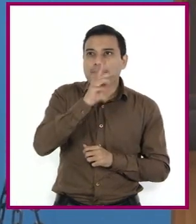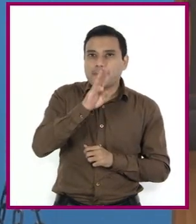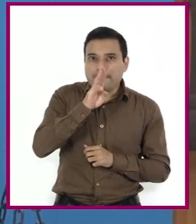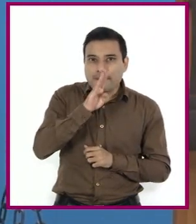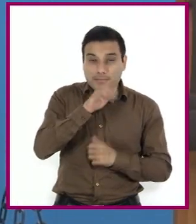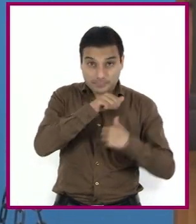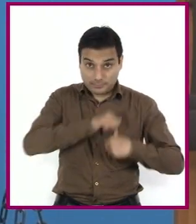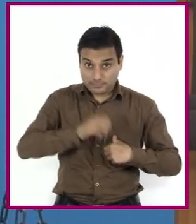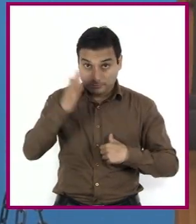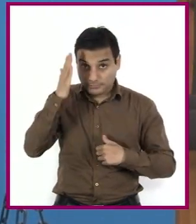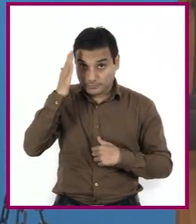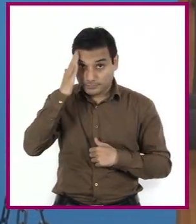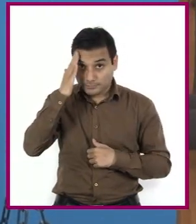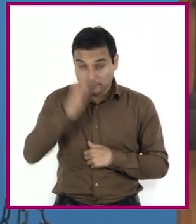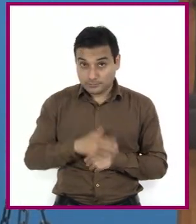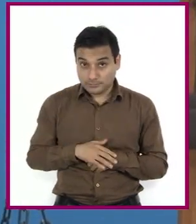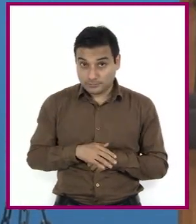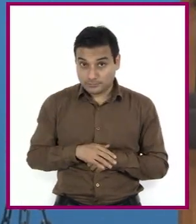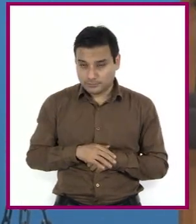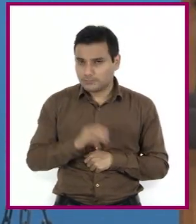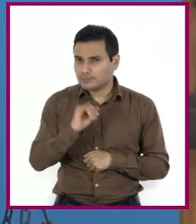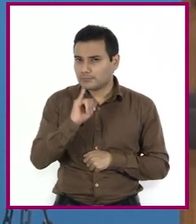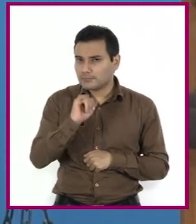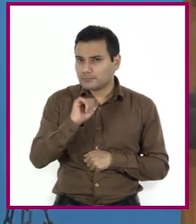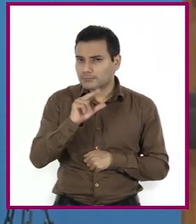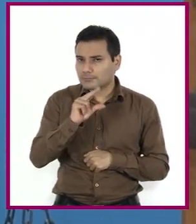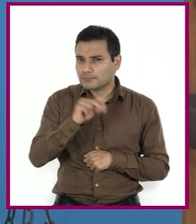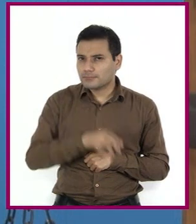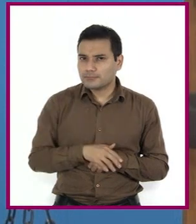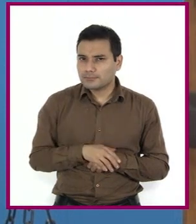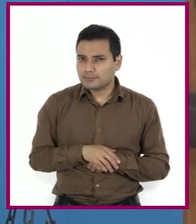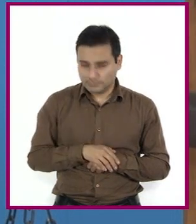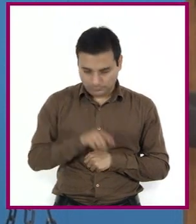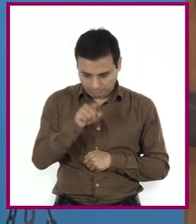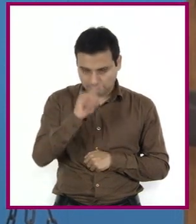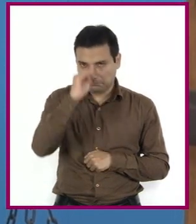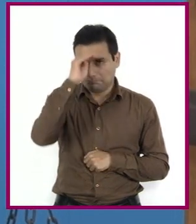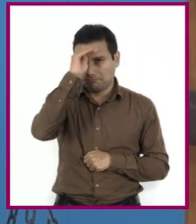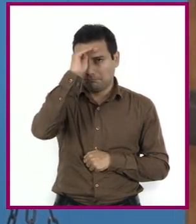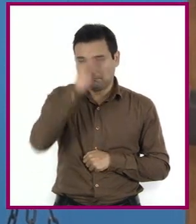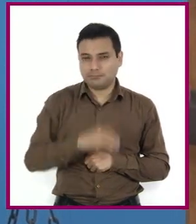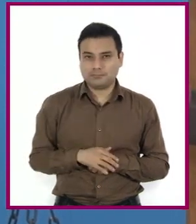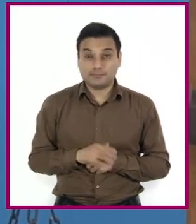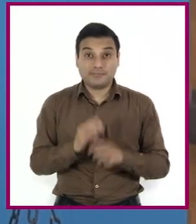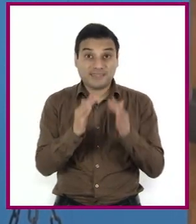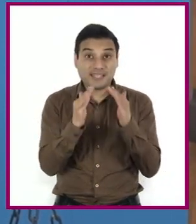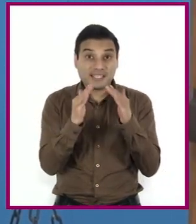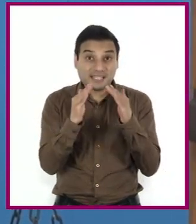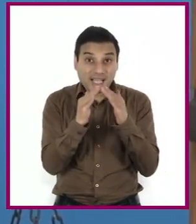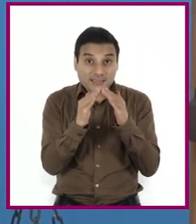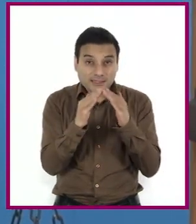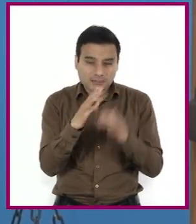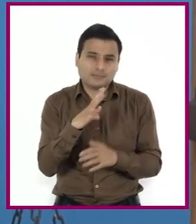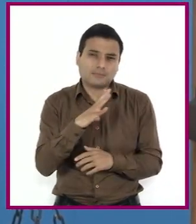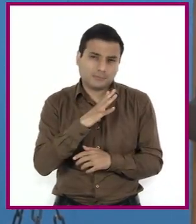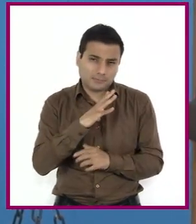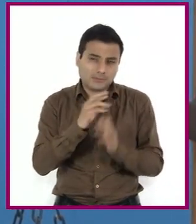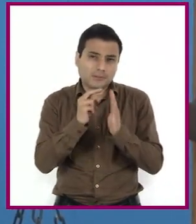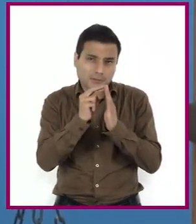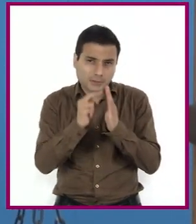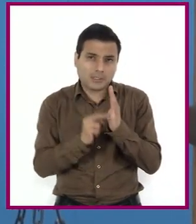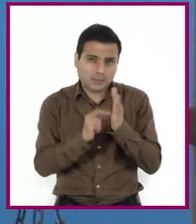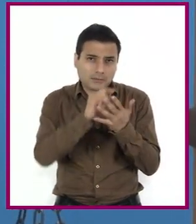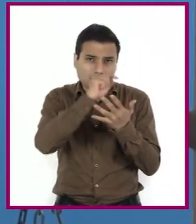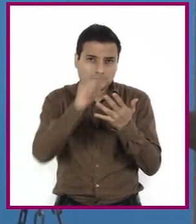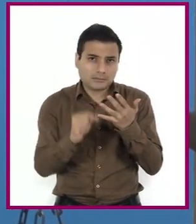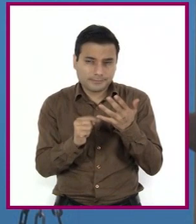familiares? ¿Creerían que es posible? Piénsenlo un momento. En el hogar existen normas que se deben cumplir,